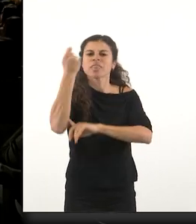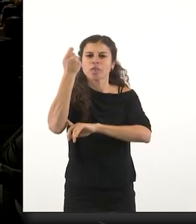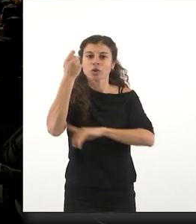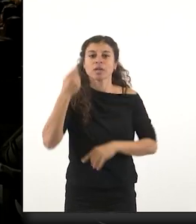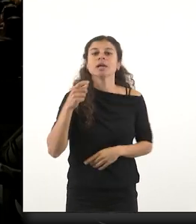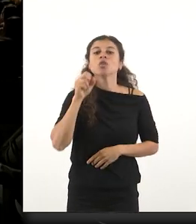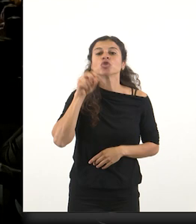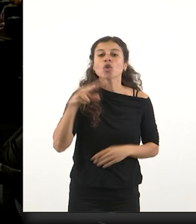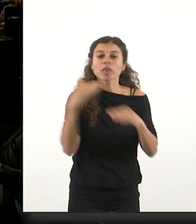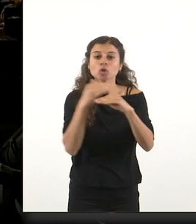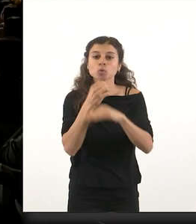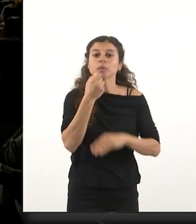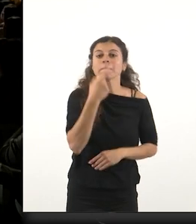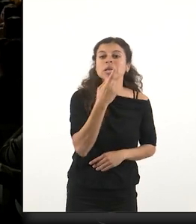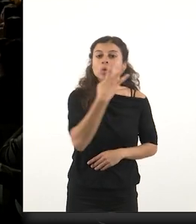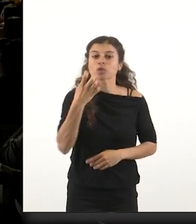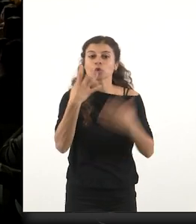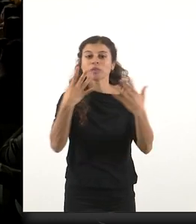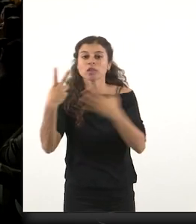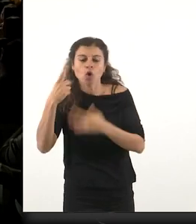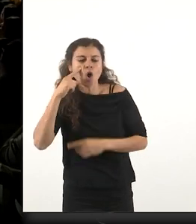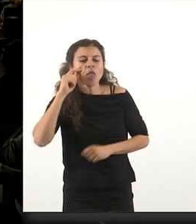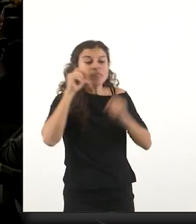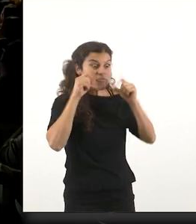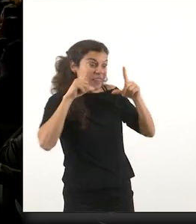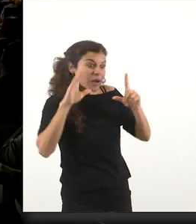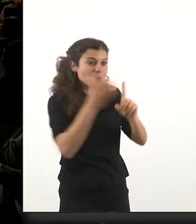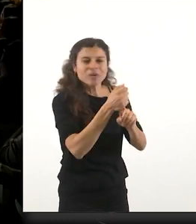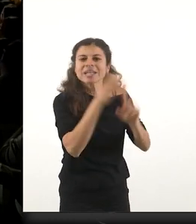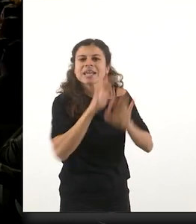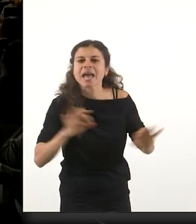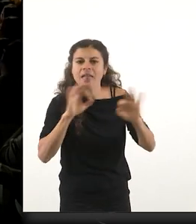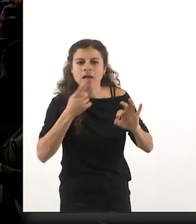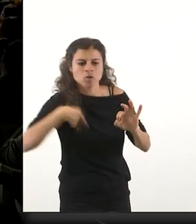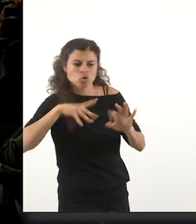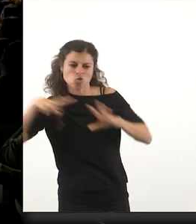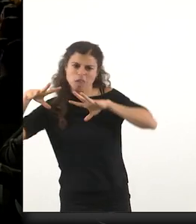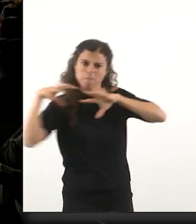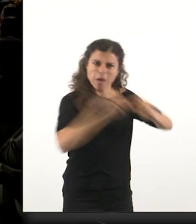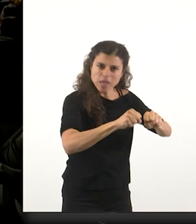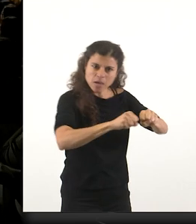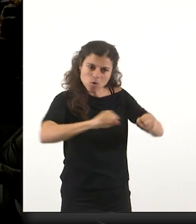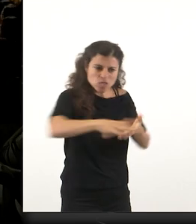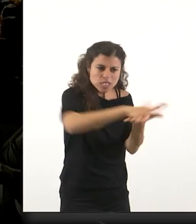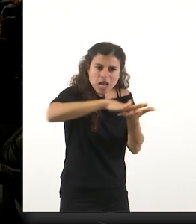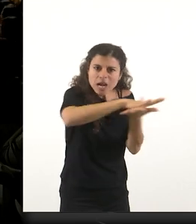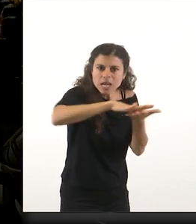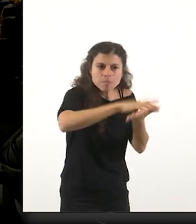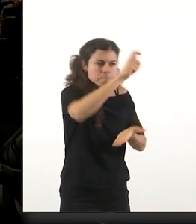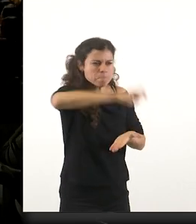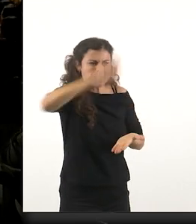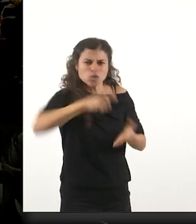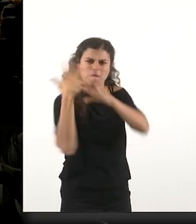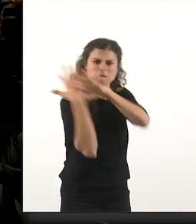no descubrimos nada. Invadimos, saqueamos y violamos a América Latina entera. Eso no fue un descubrimiento, eso fue un genocidio. En